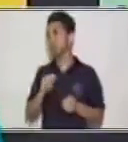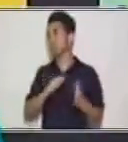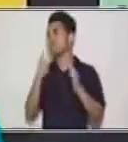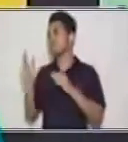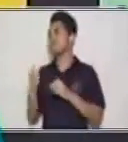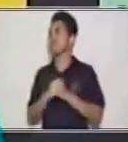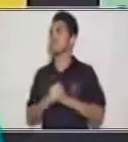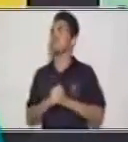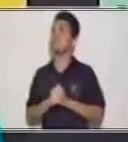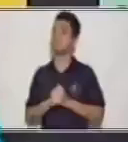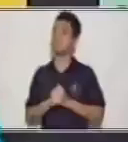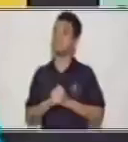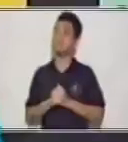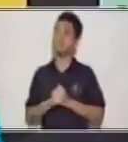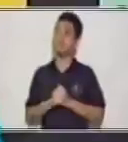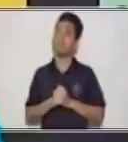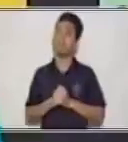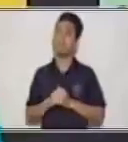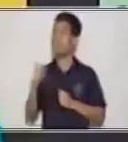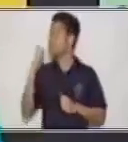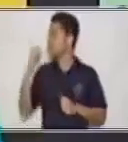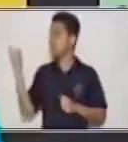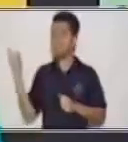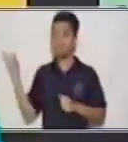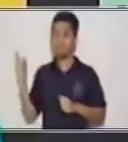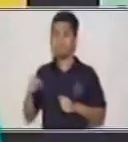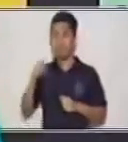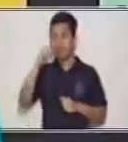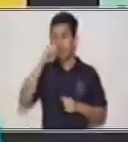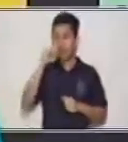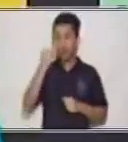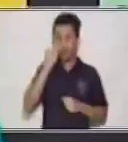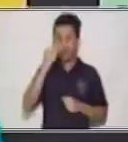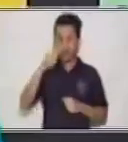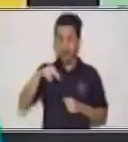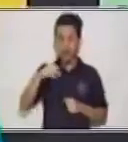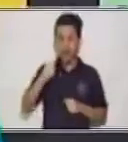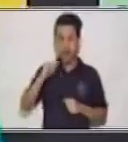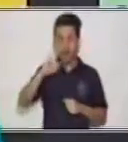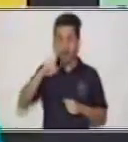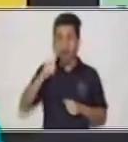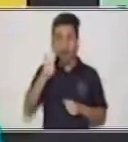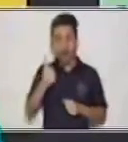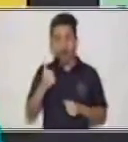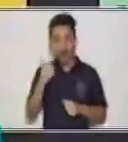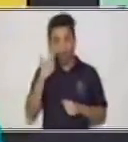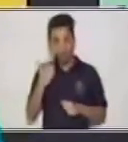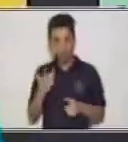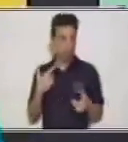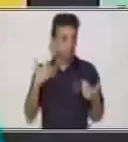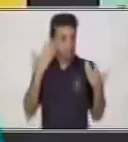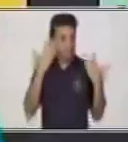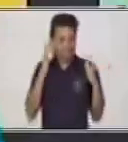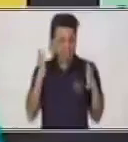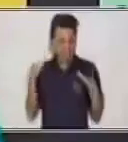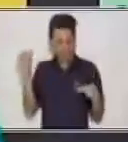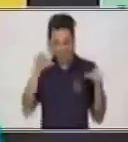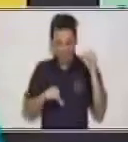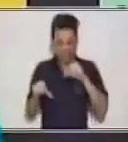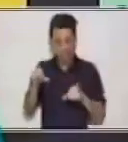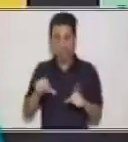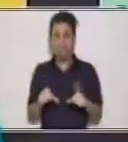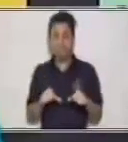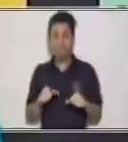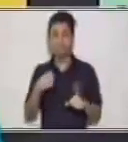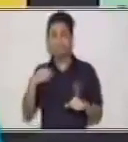acá la imagen de una tinaja. No medí exactamente cuánto podría caber en una tinaja, pero yo pienso que